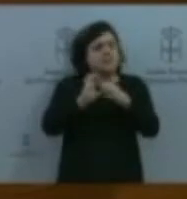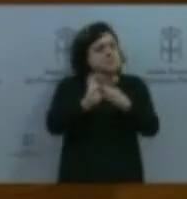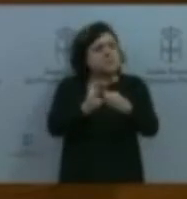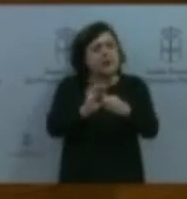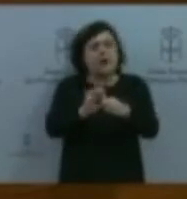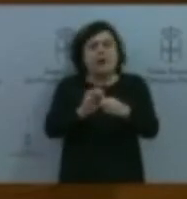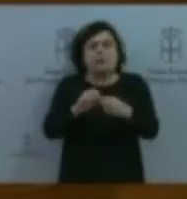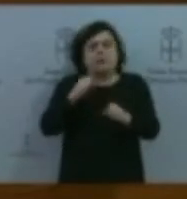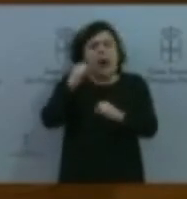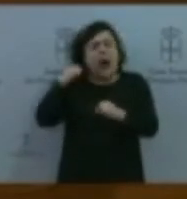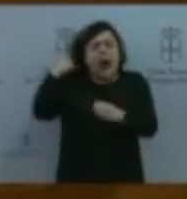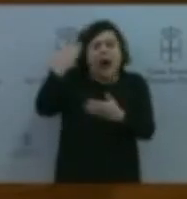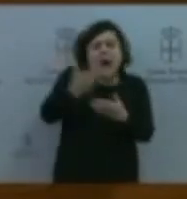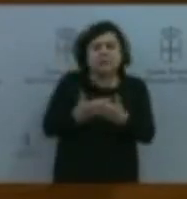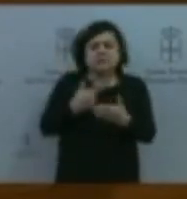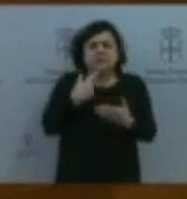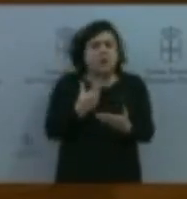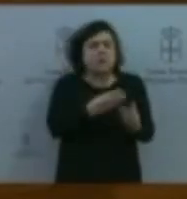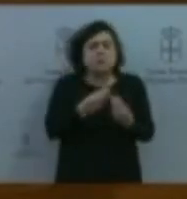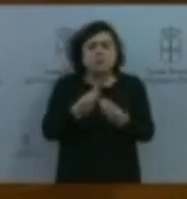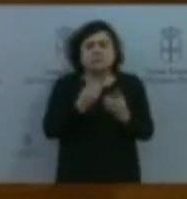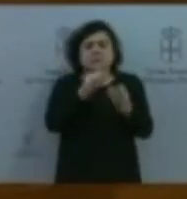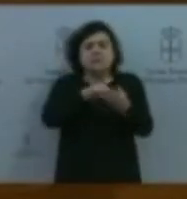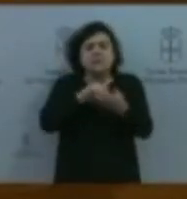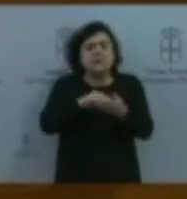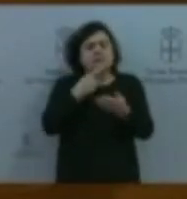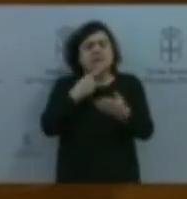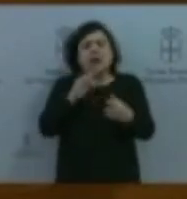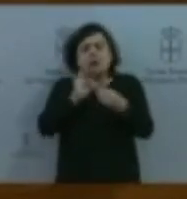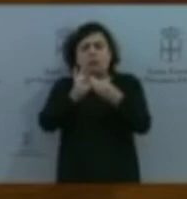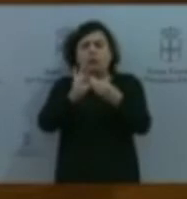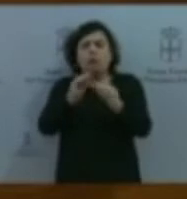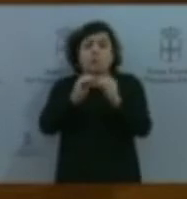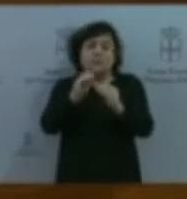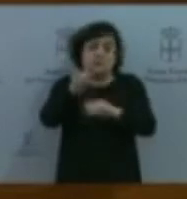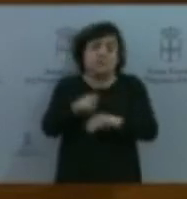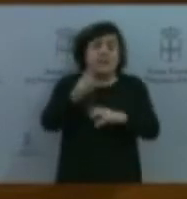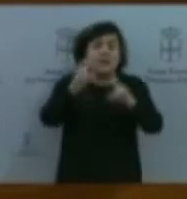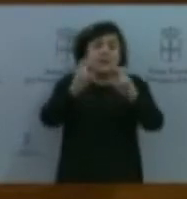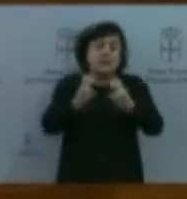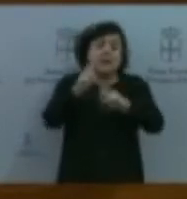en el avance en materia turística, en digitalización de las pymes, en promoción turística.